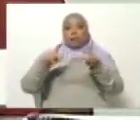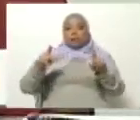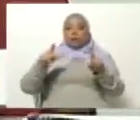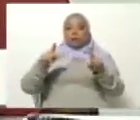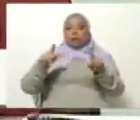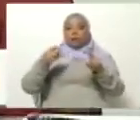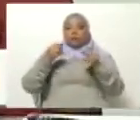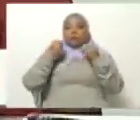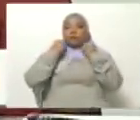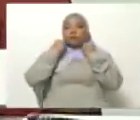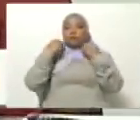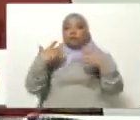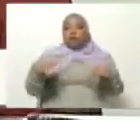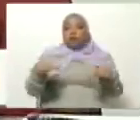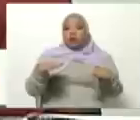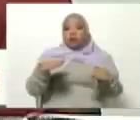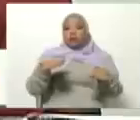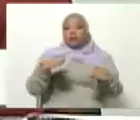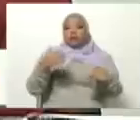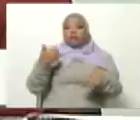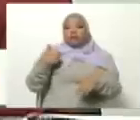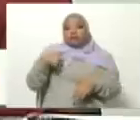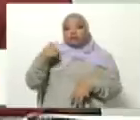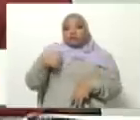Va a perder.